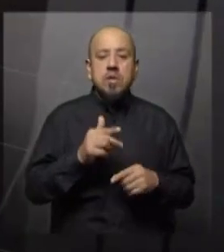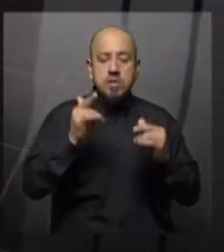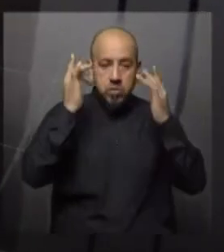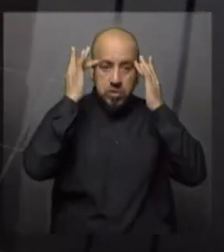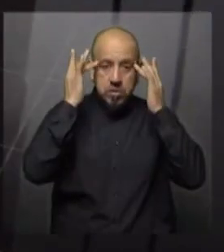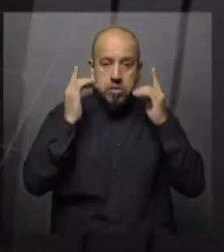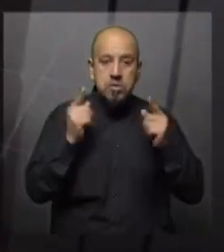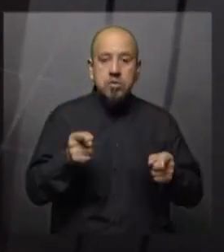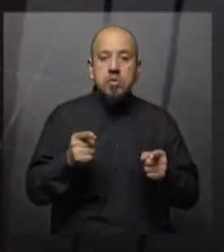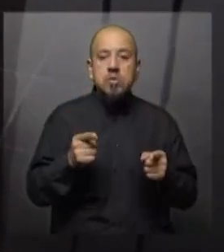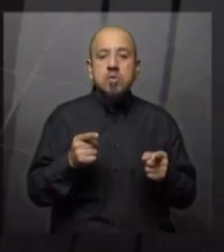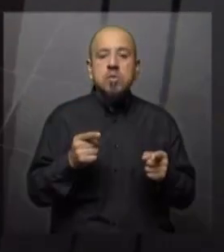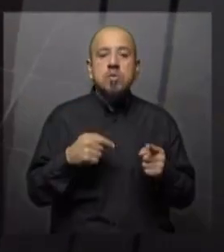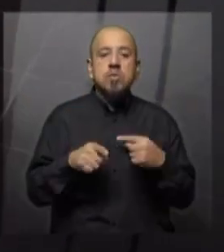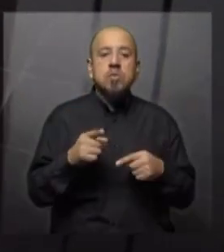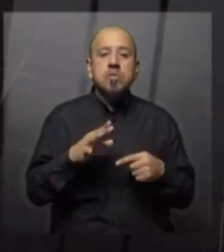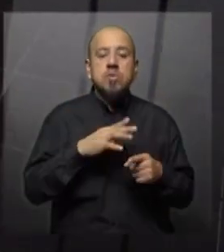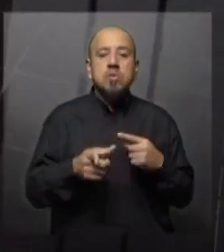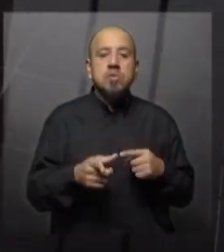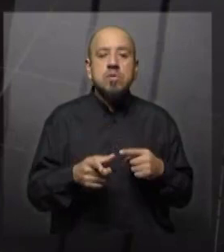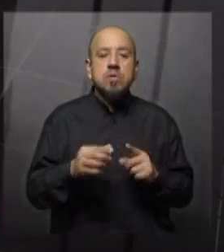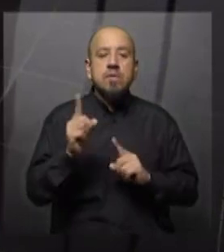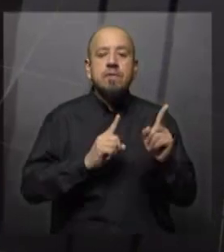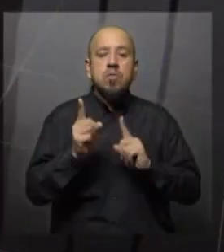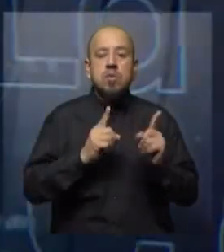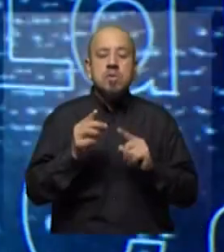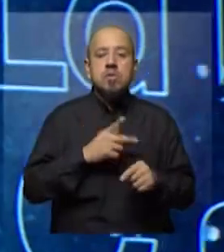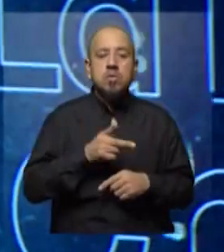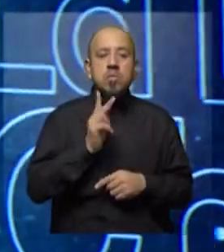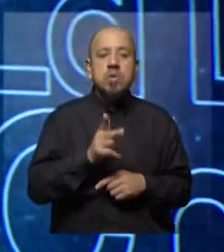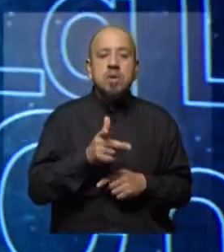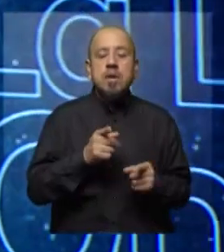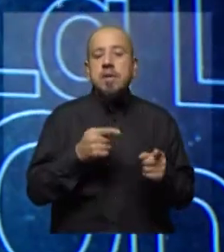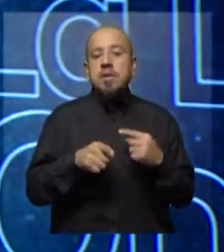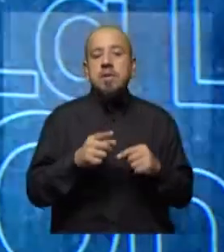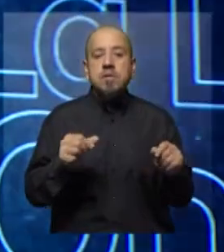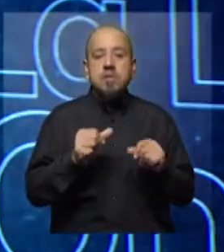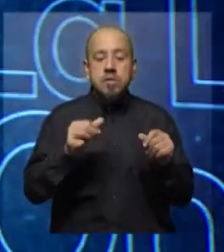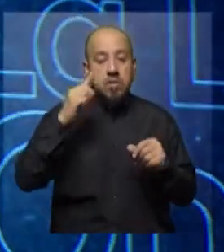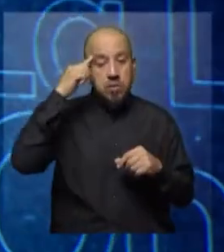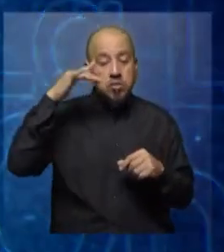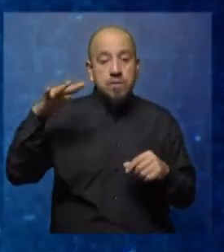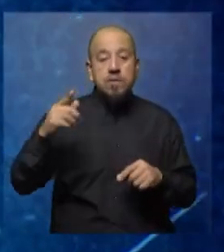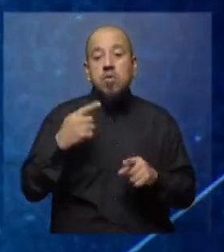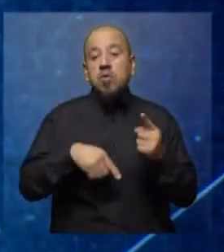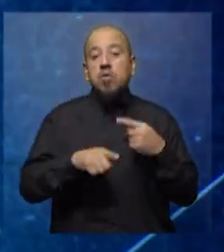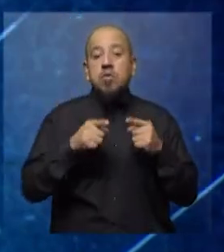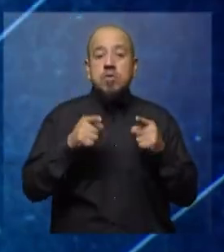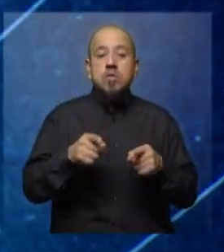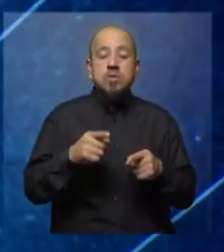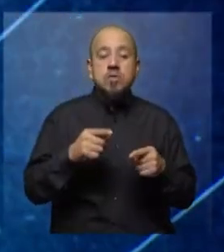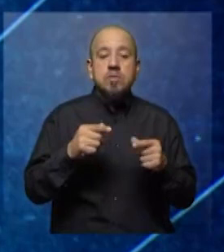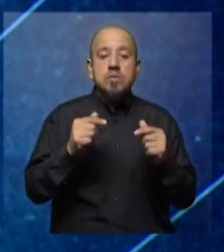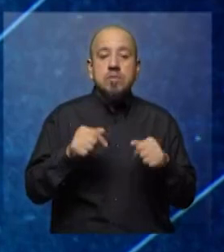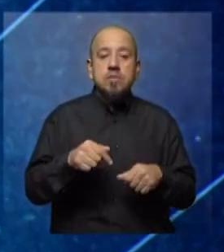que fue justamente cuando se llamaba facultad de humanidades Y ciencias creadas por el filósofo un este un